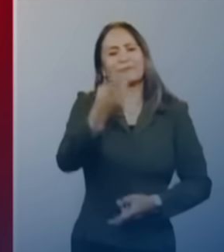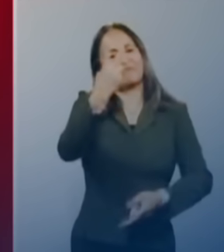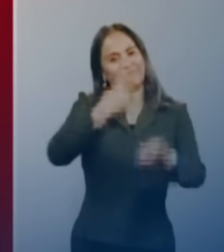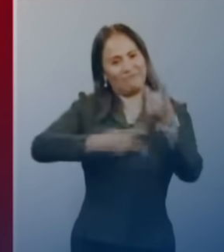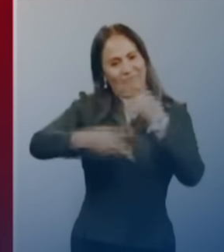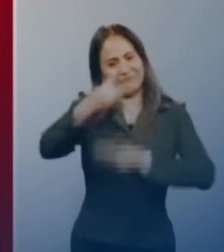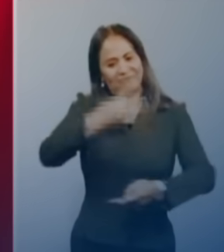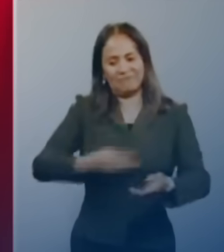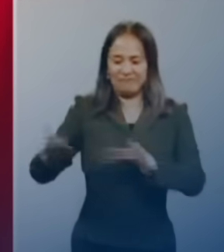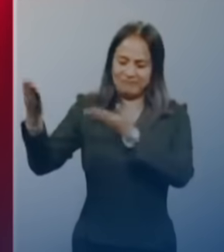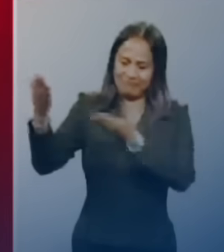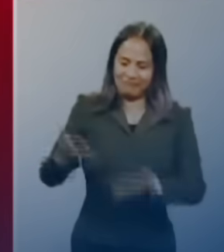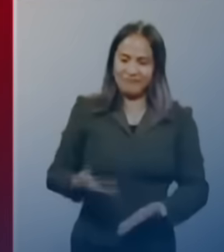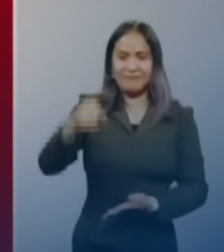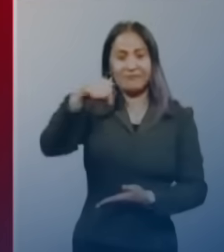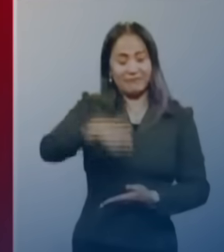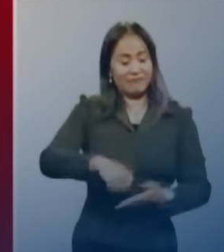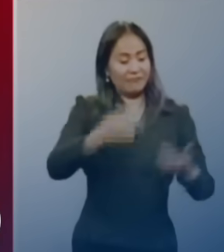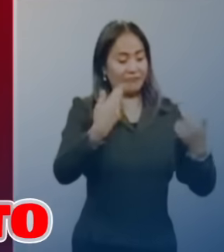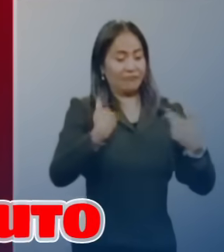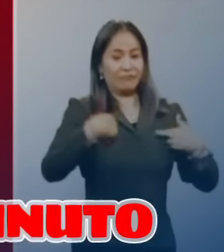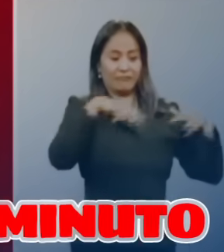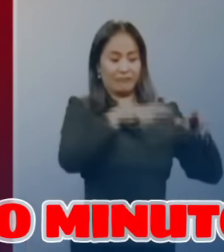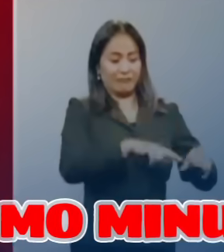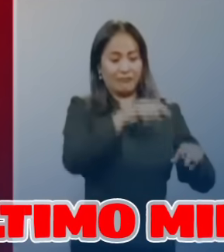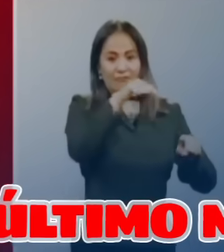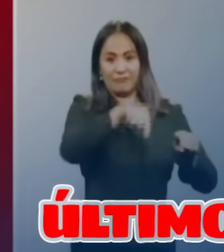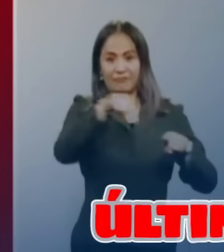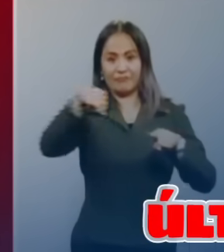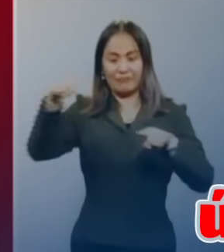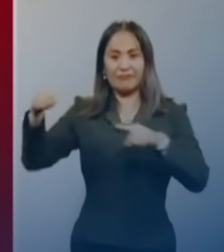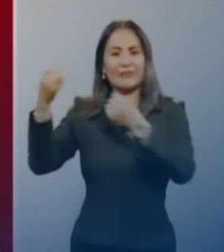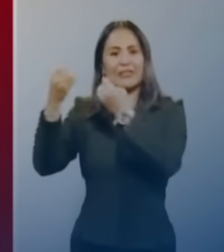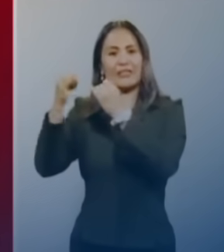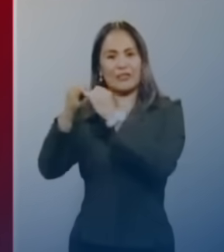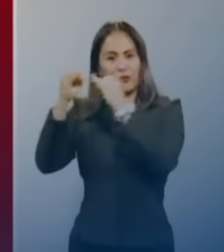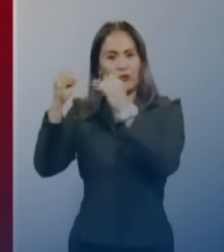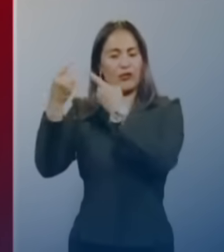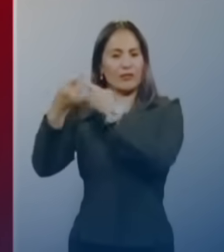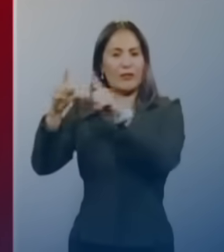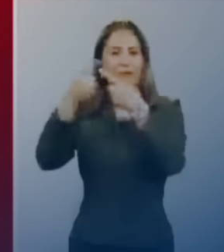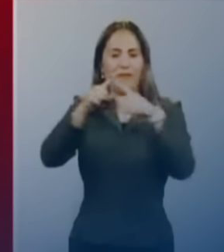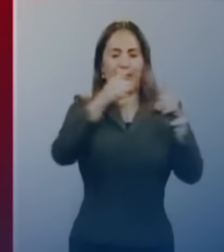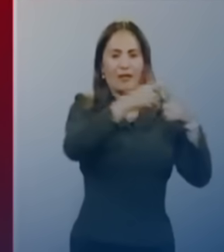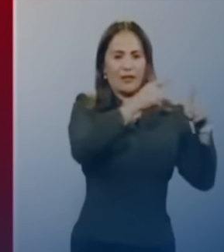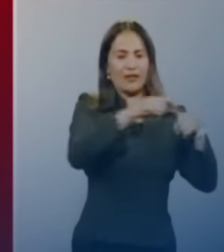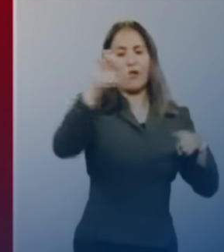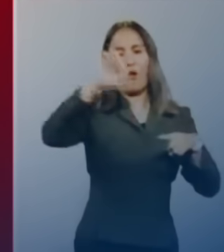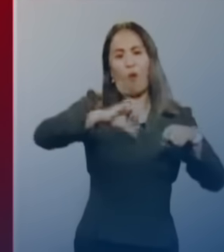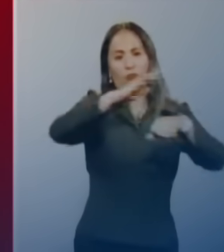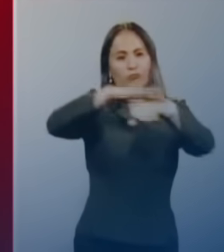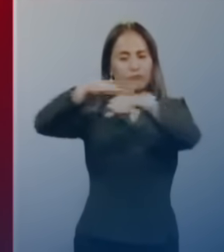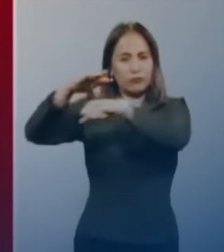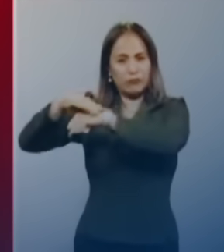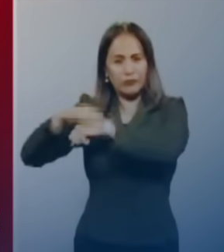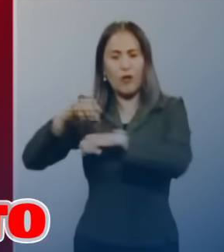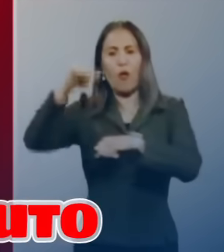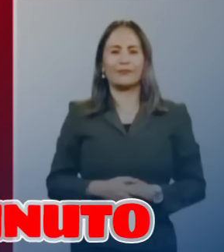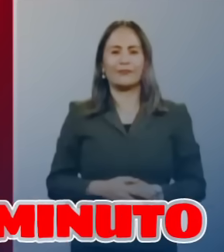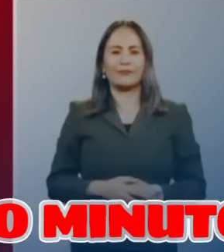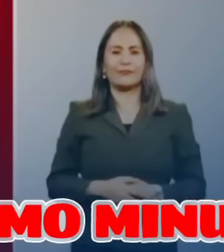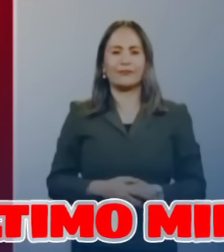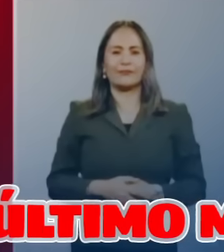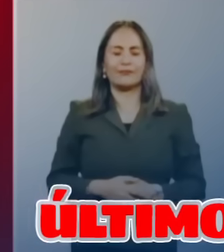bienvenida a las representaciones de las instituciones convocantes de este encuentro